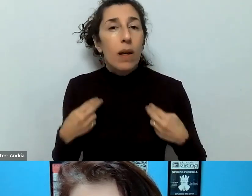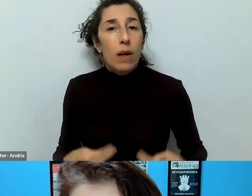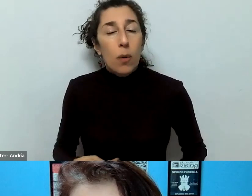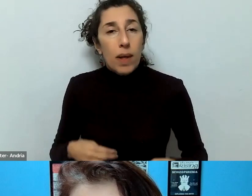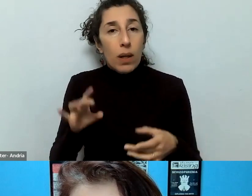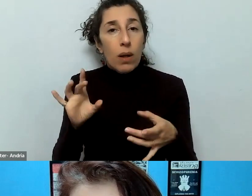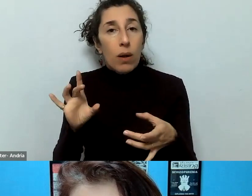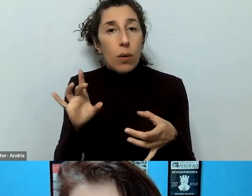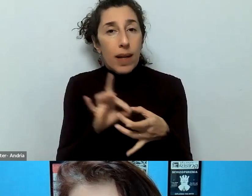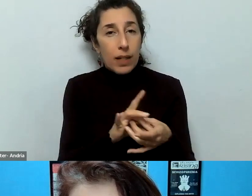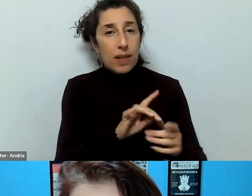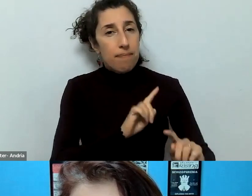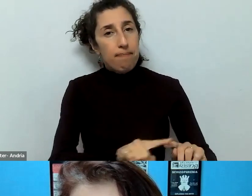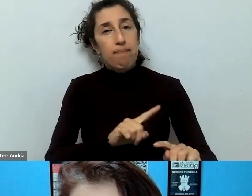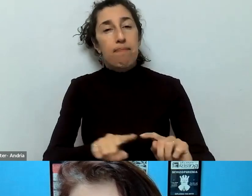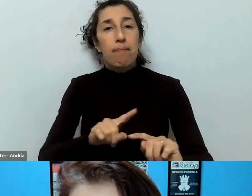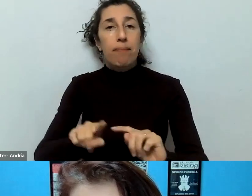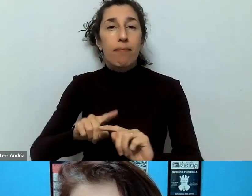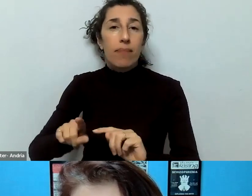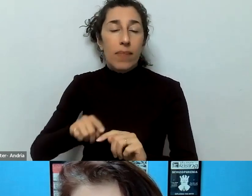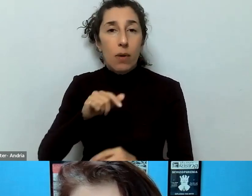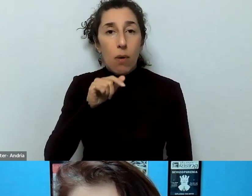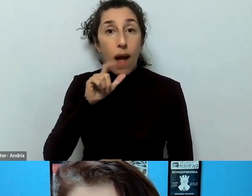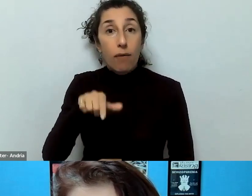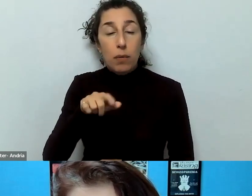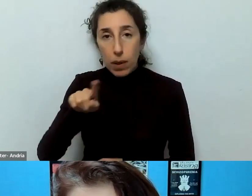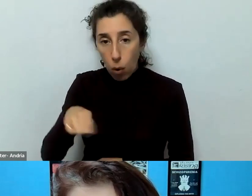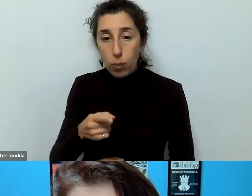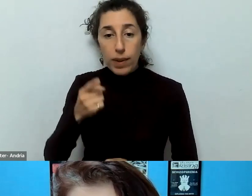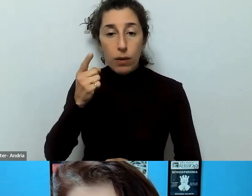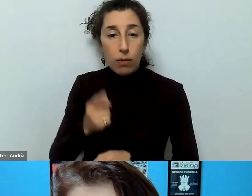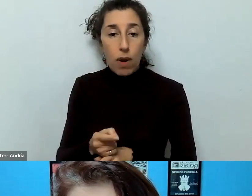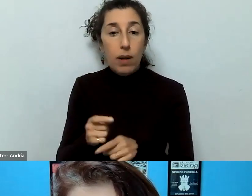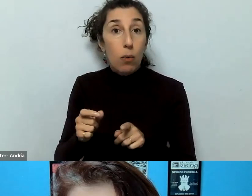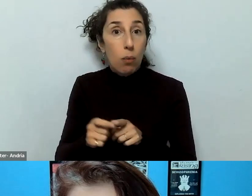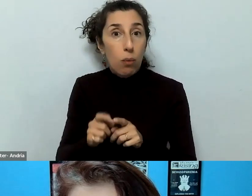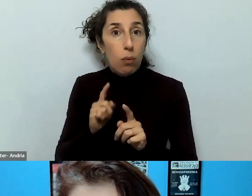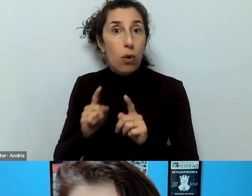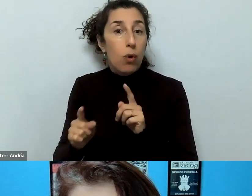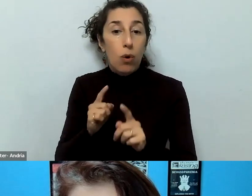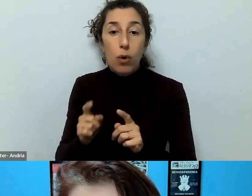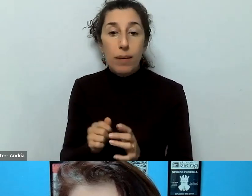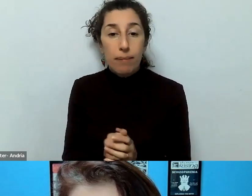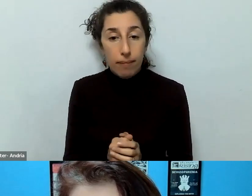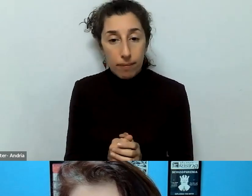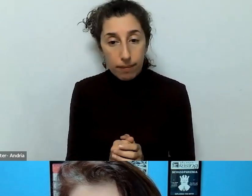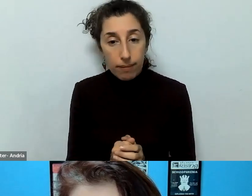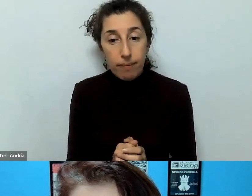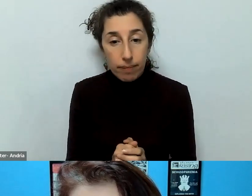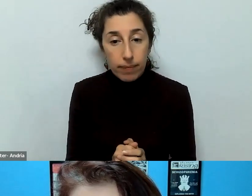lo que es la conexión basada en palabras. Y recuerda que la pregunta,